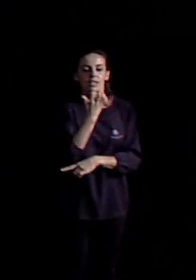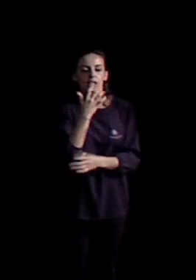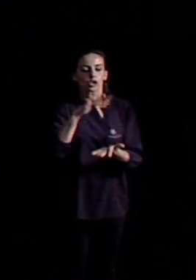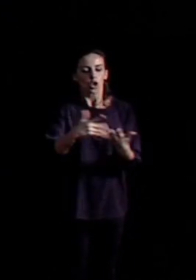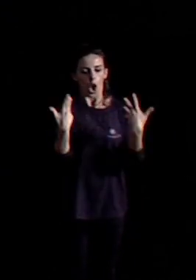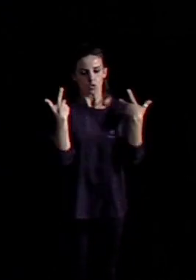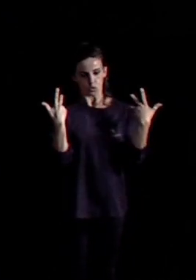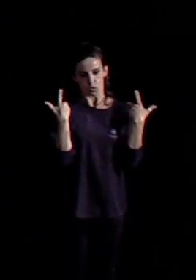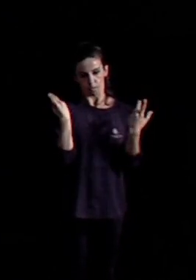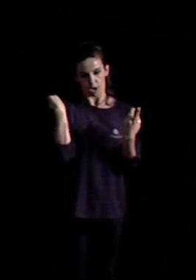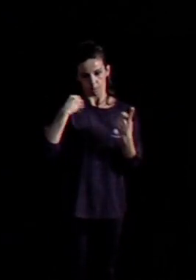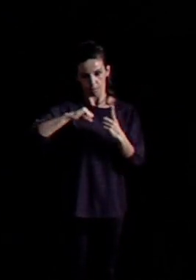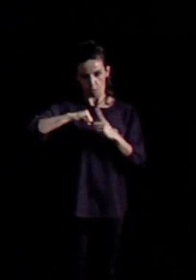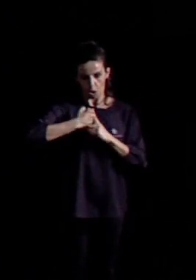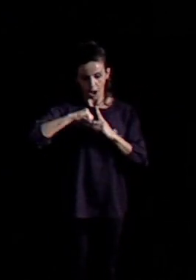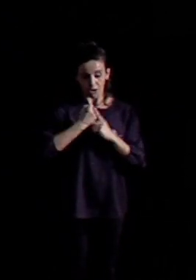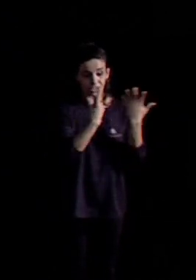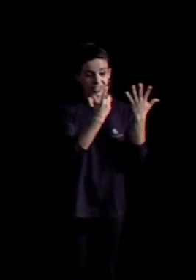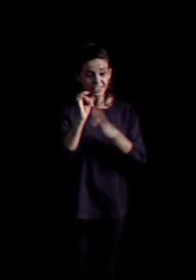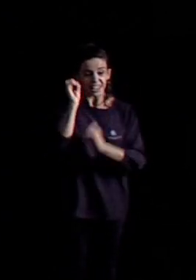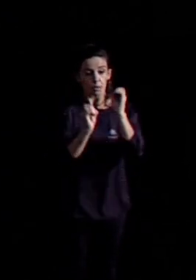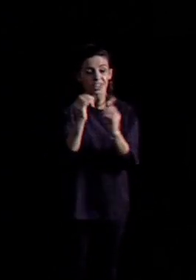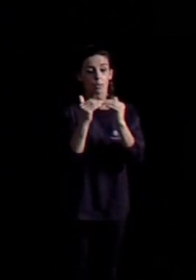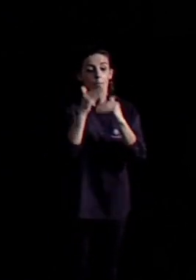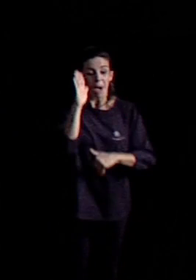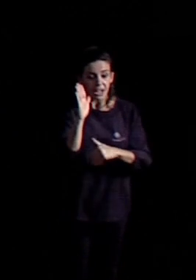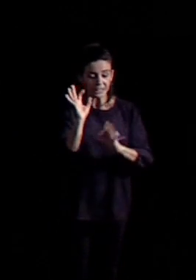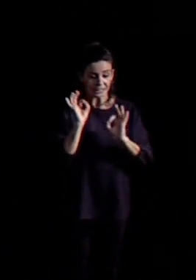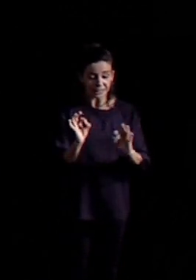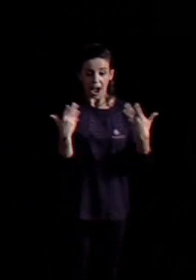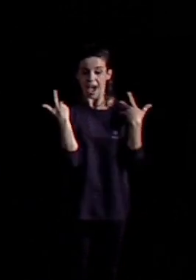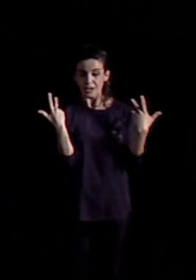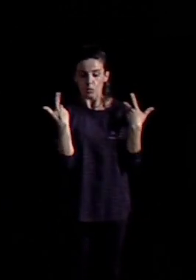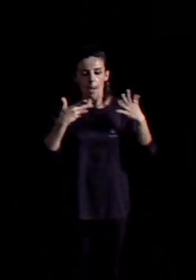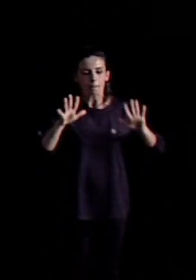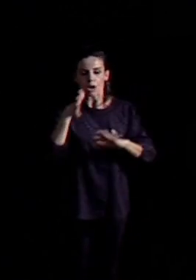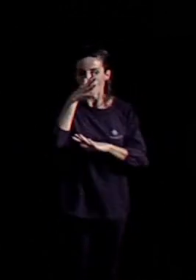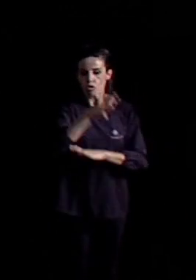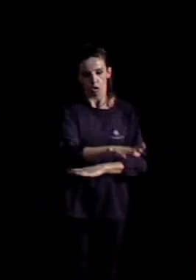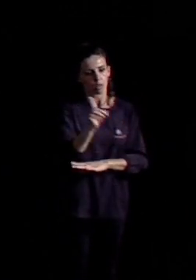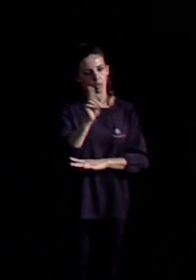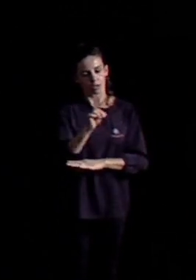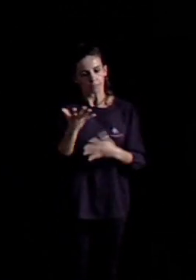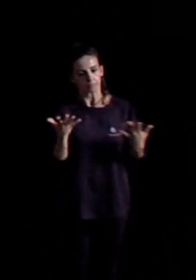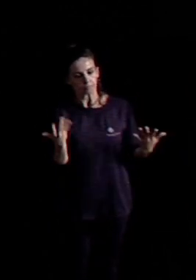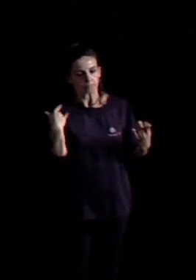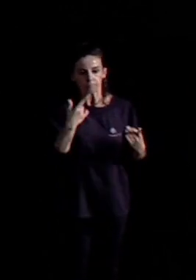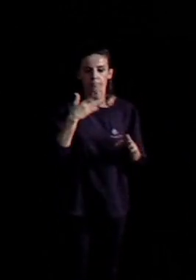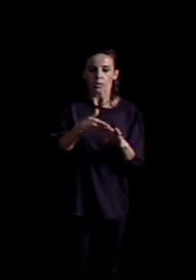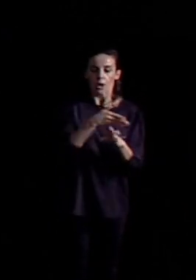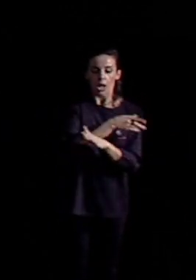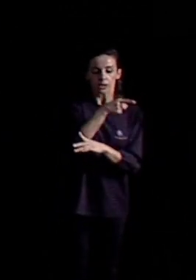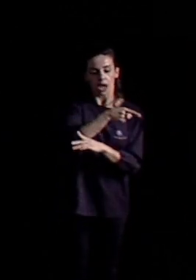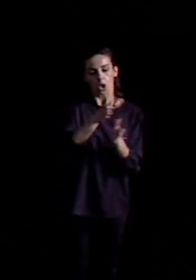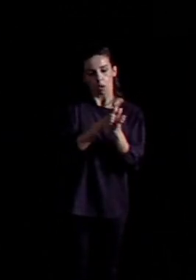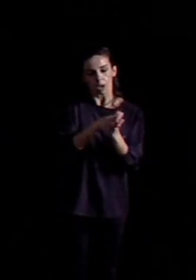ataques. Más del 60%, siendo víctimas, no lo denunciarían. Y como ha dicho antes el comisario,